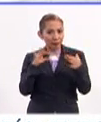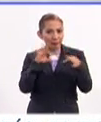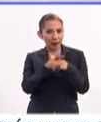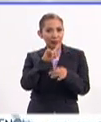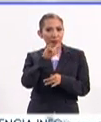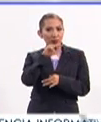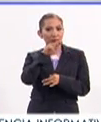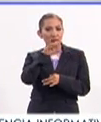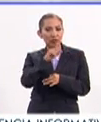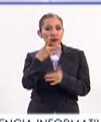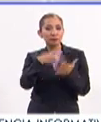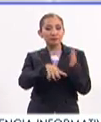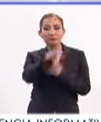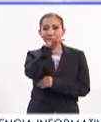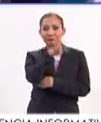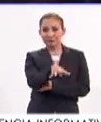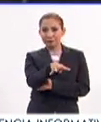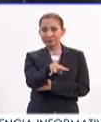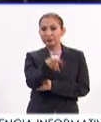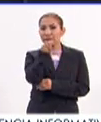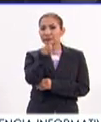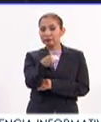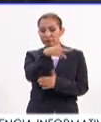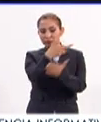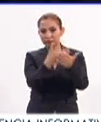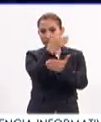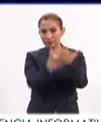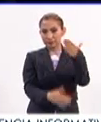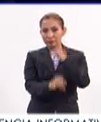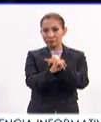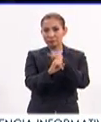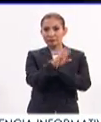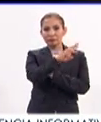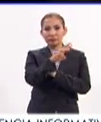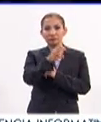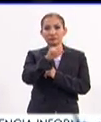unirse a los Diplomados 2019. Regístrate en